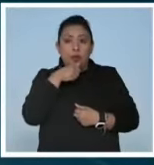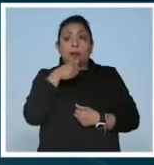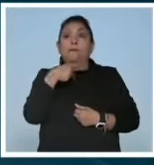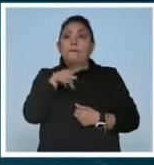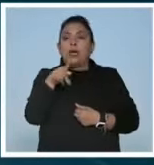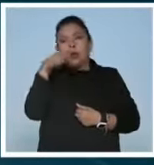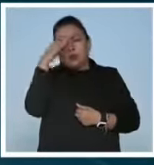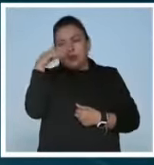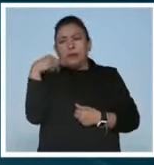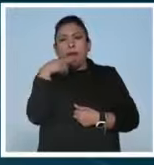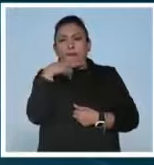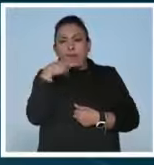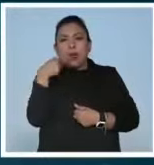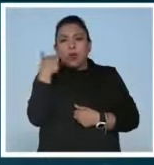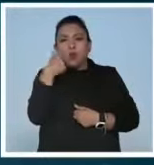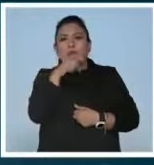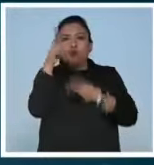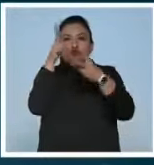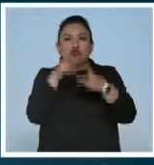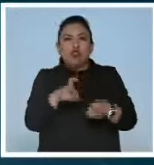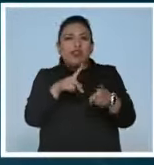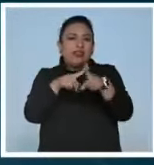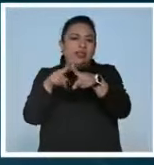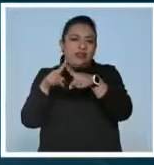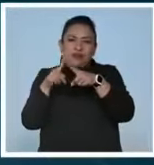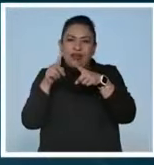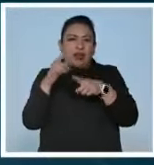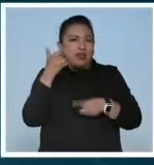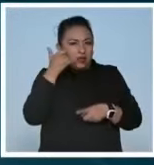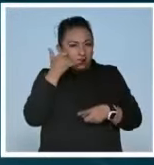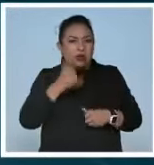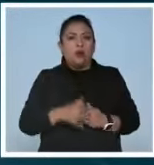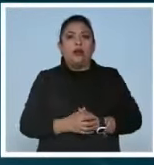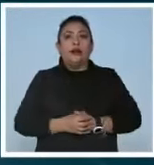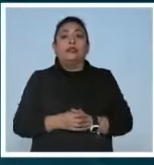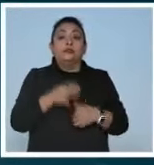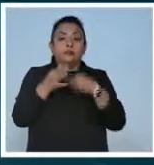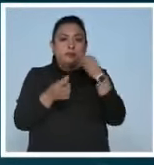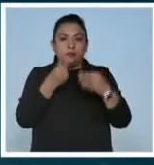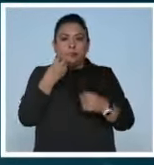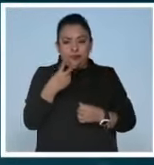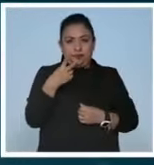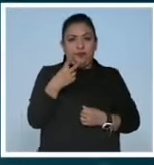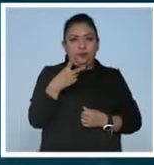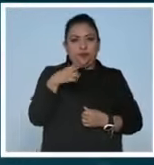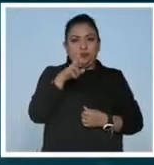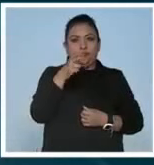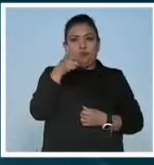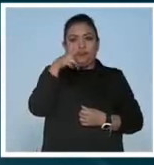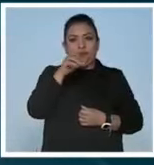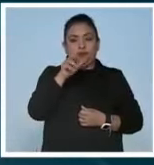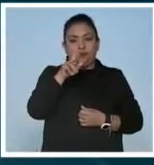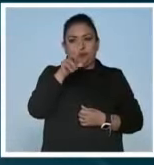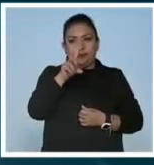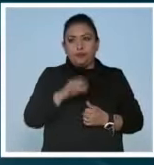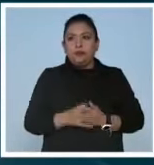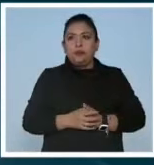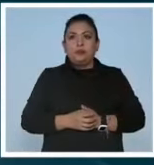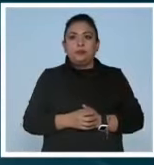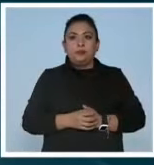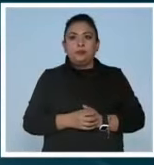se prevé que pronto estará disponible para su descarga en dispositivos móviles. Noticias 22, Rodrigo Peredo.